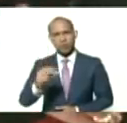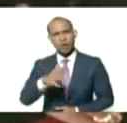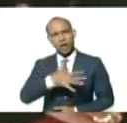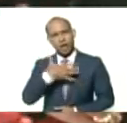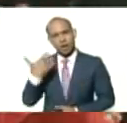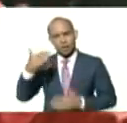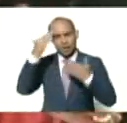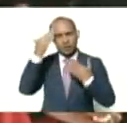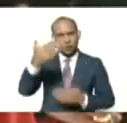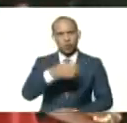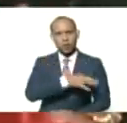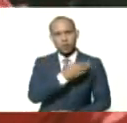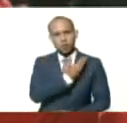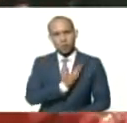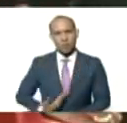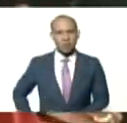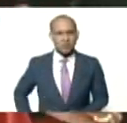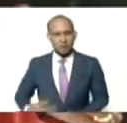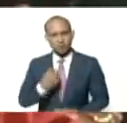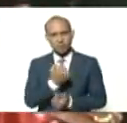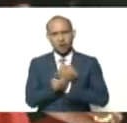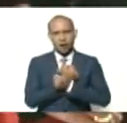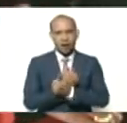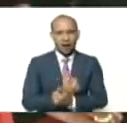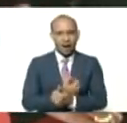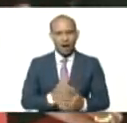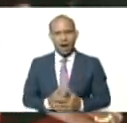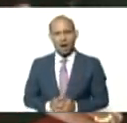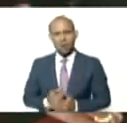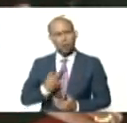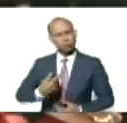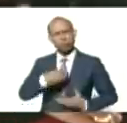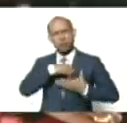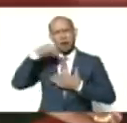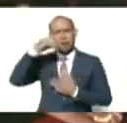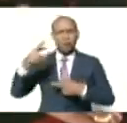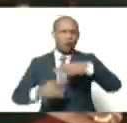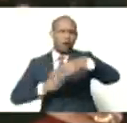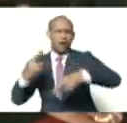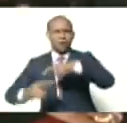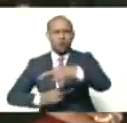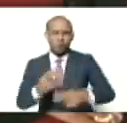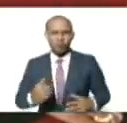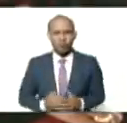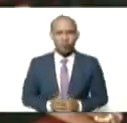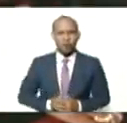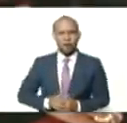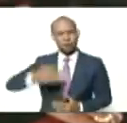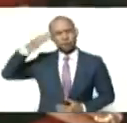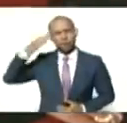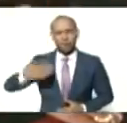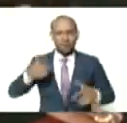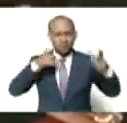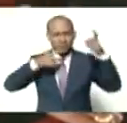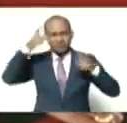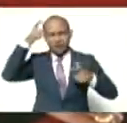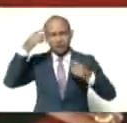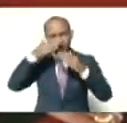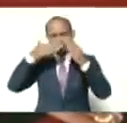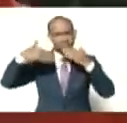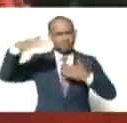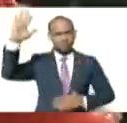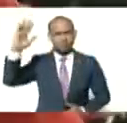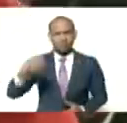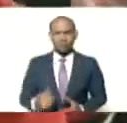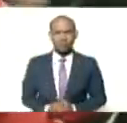saludarlos, presidente, con amor, con fuerza y con el espíritu revolucionario del comandante eterno